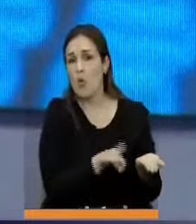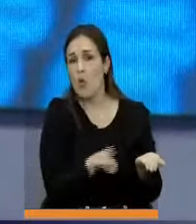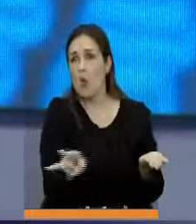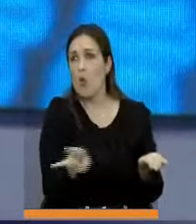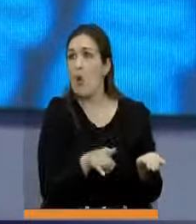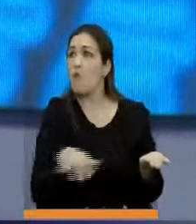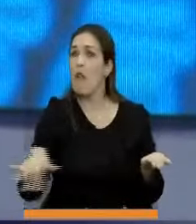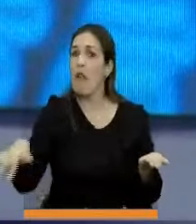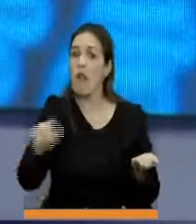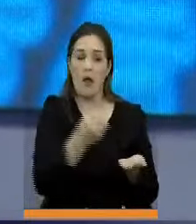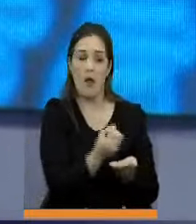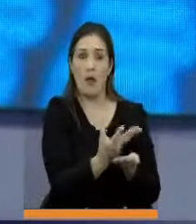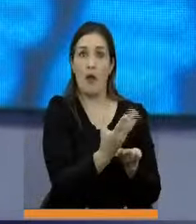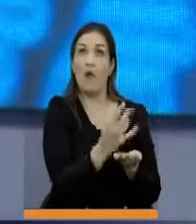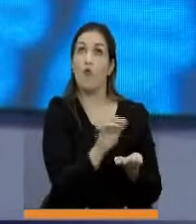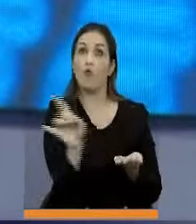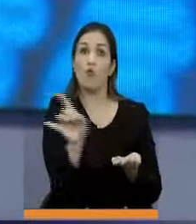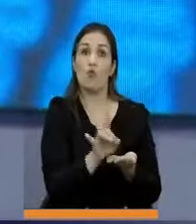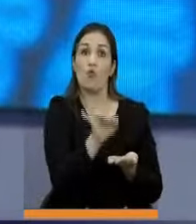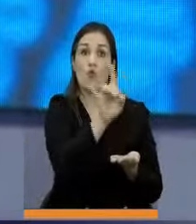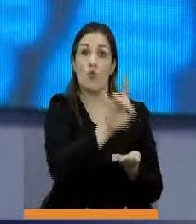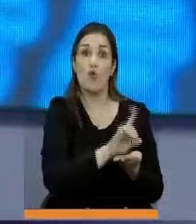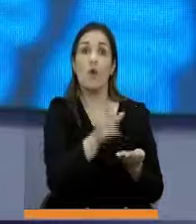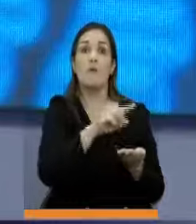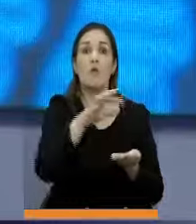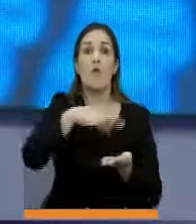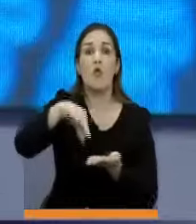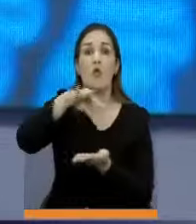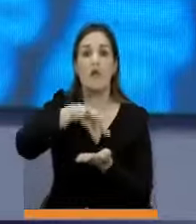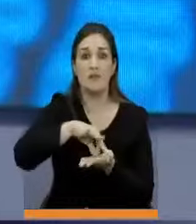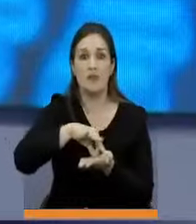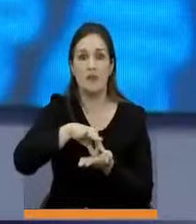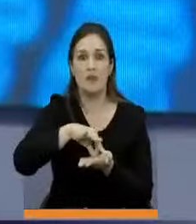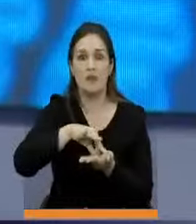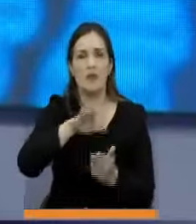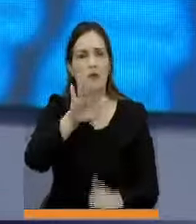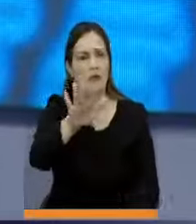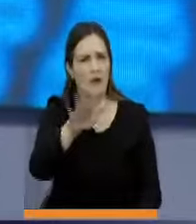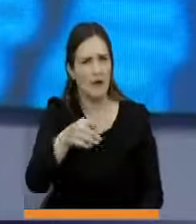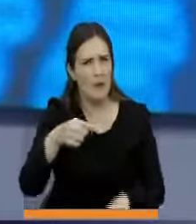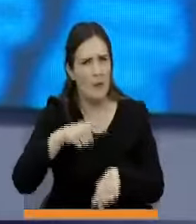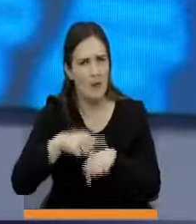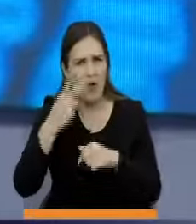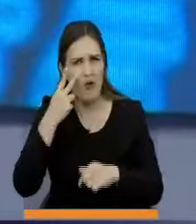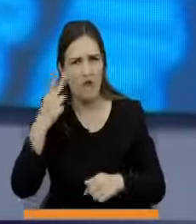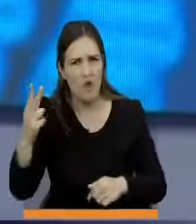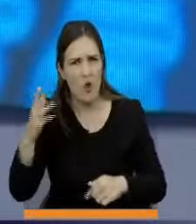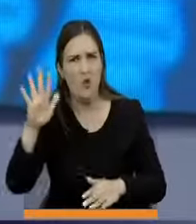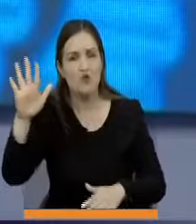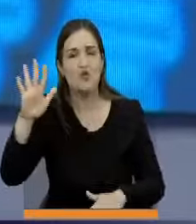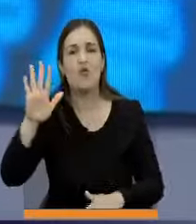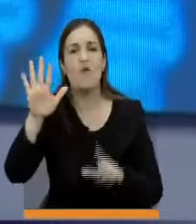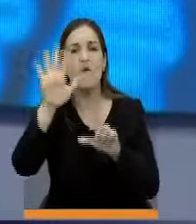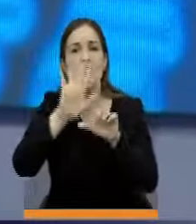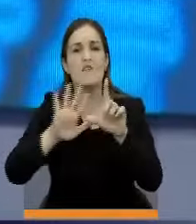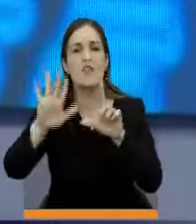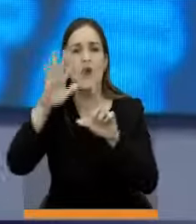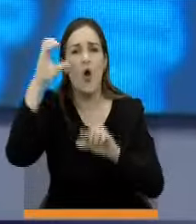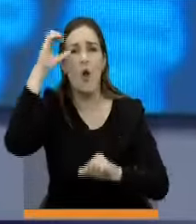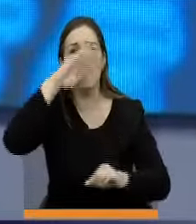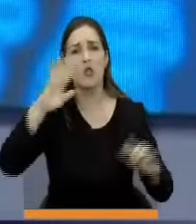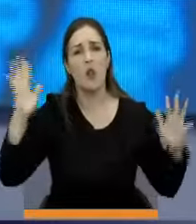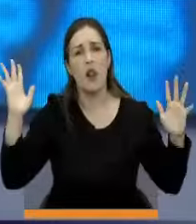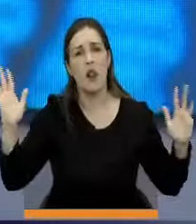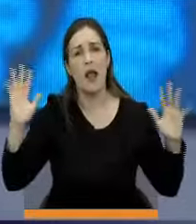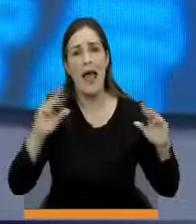tiempo y luego salen lo que un medio llamó los petrovideos, que es una grabación ultra cerrada de campaña, pues